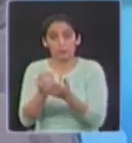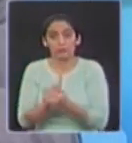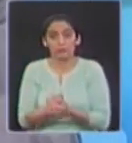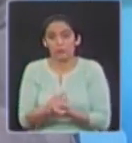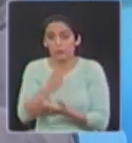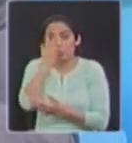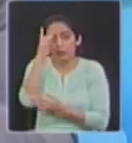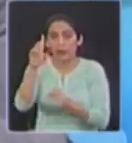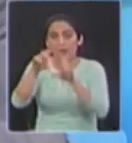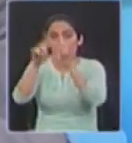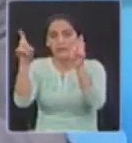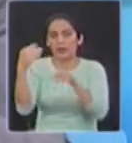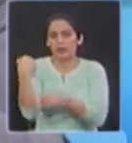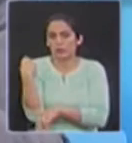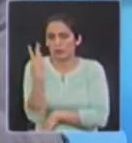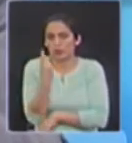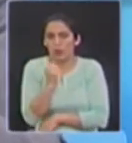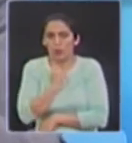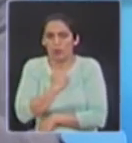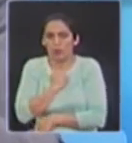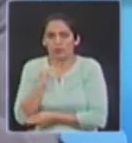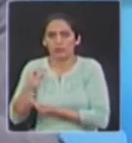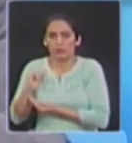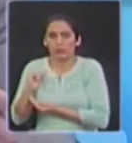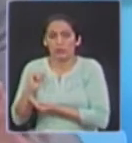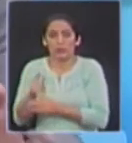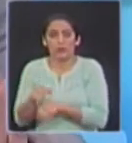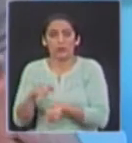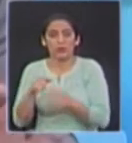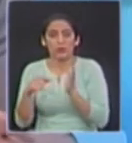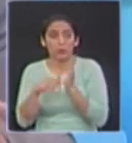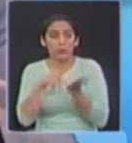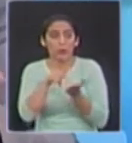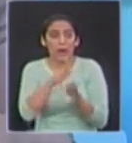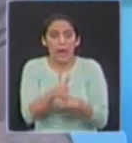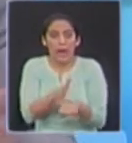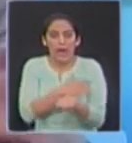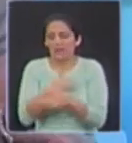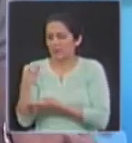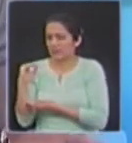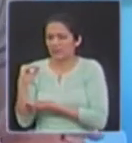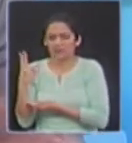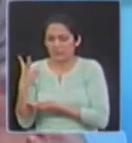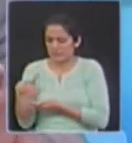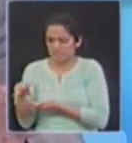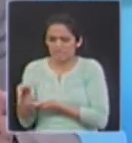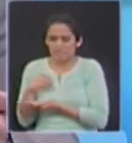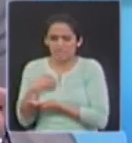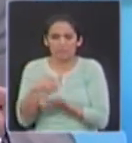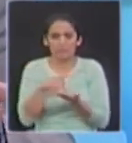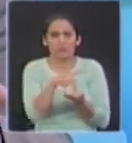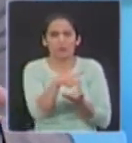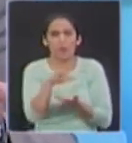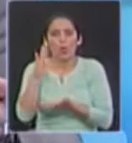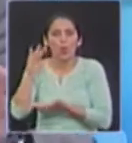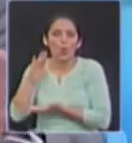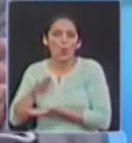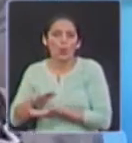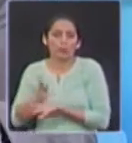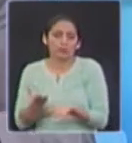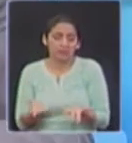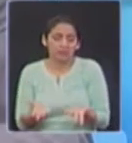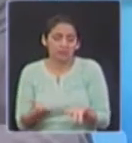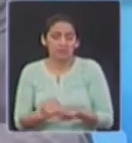ese anticipo afecta en mayor medida a las microempresas y a los emprendedores que en sus primeros años